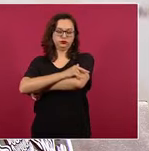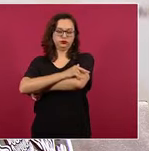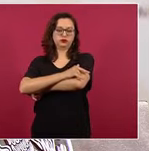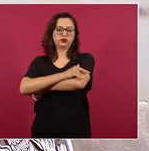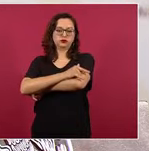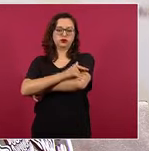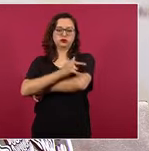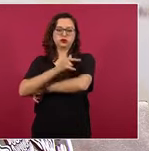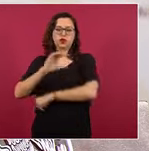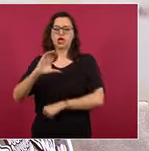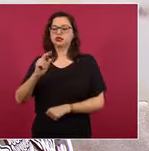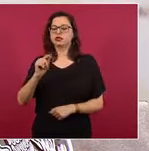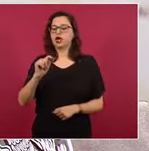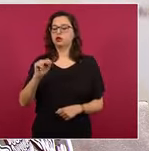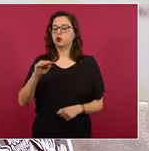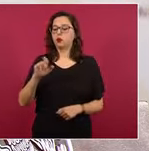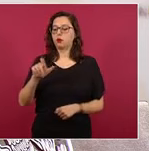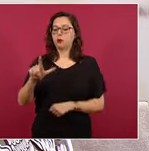de Chetumal.